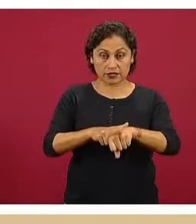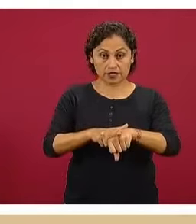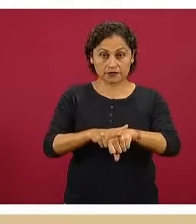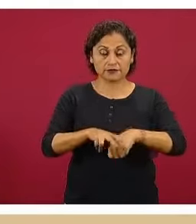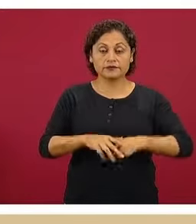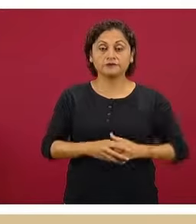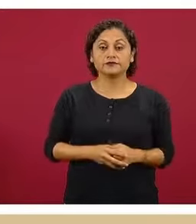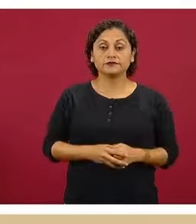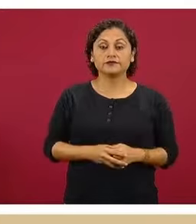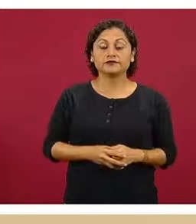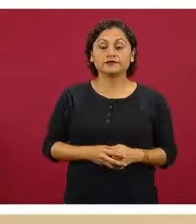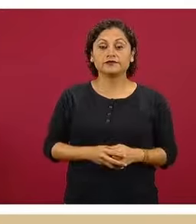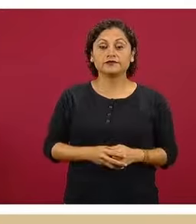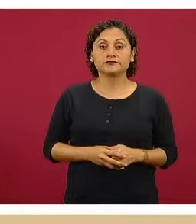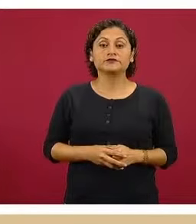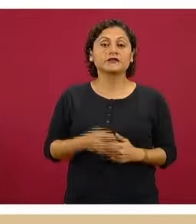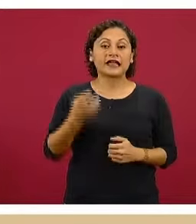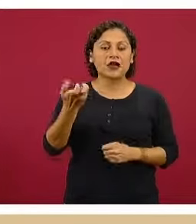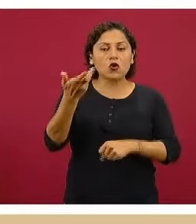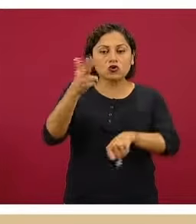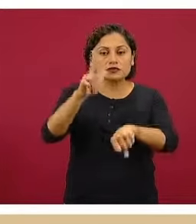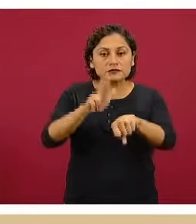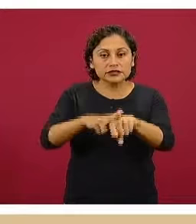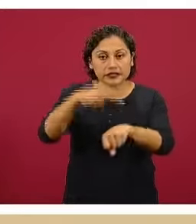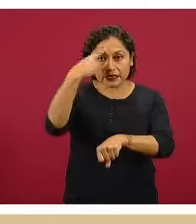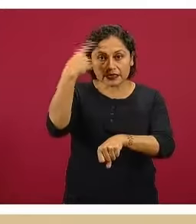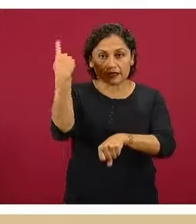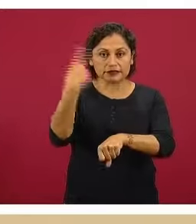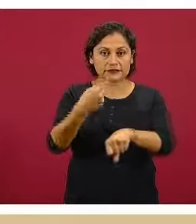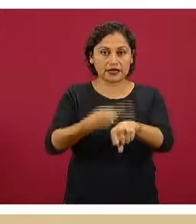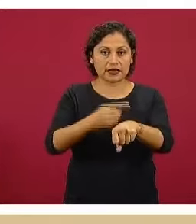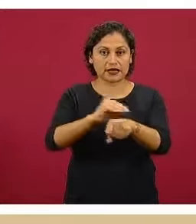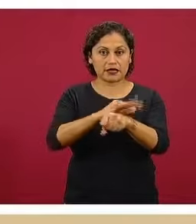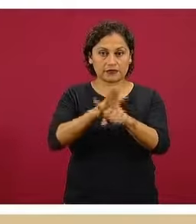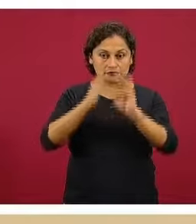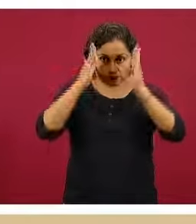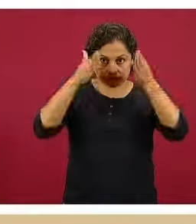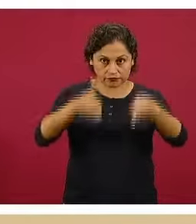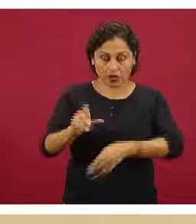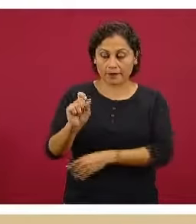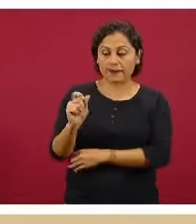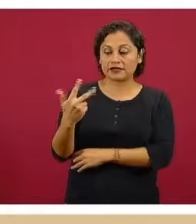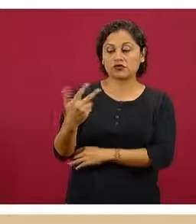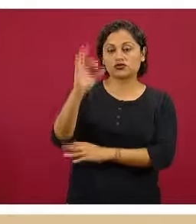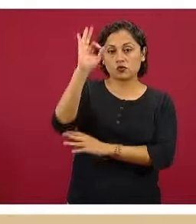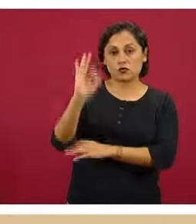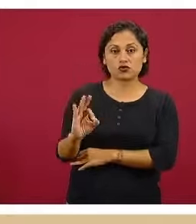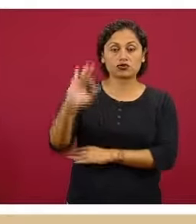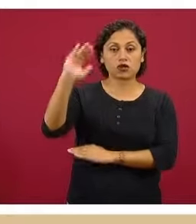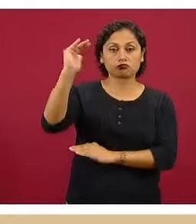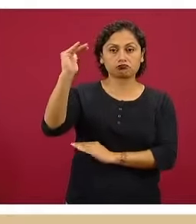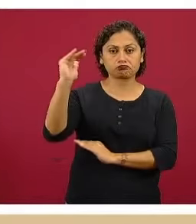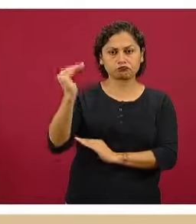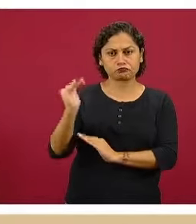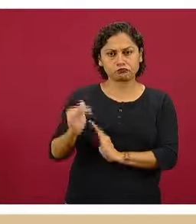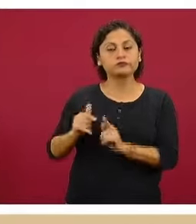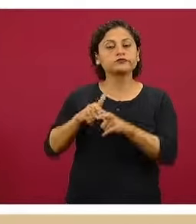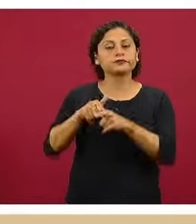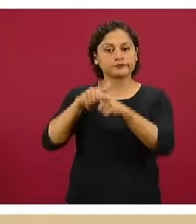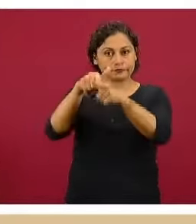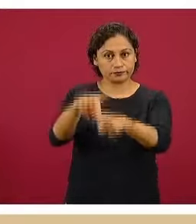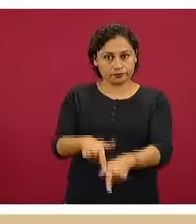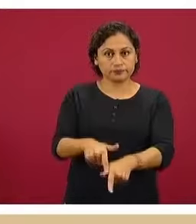para aquellos hospitales que fueron designados para la atención COVID. 28%, continúa reduciéndose la ocupación hospitalaria